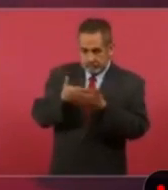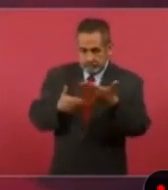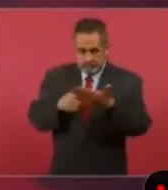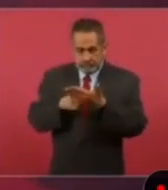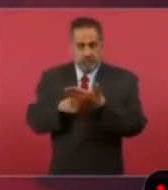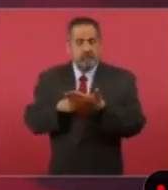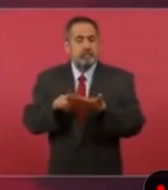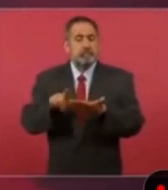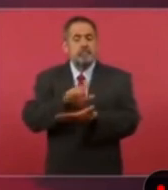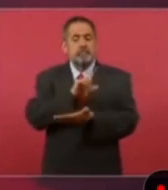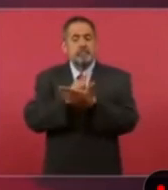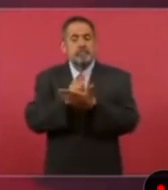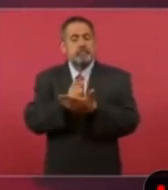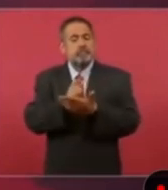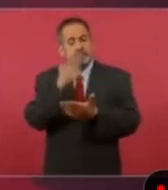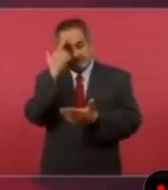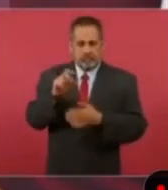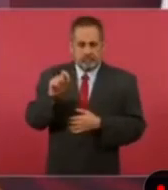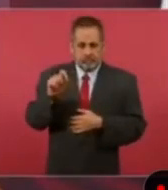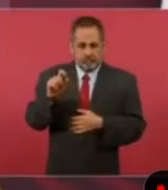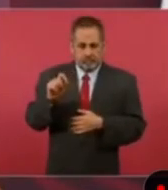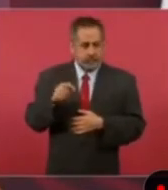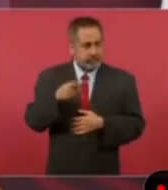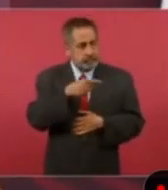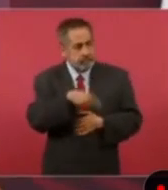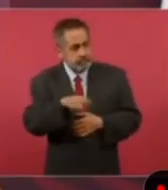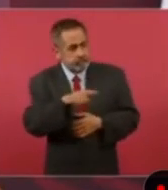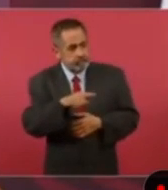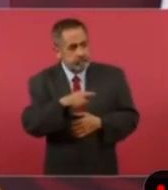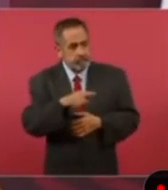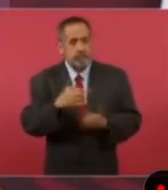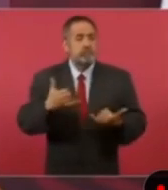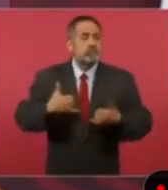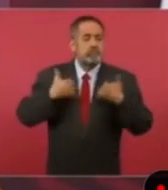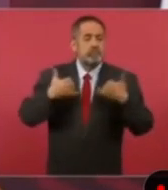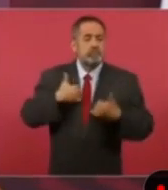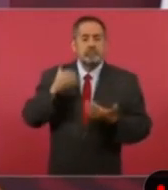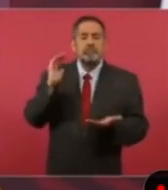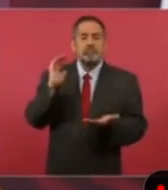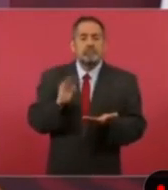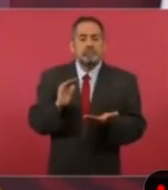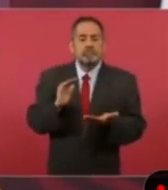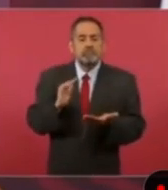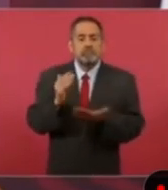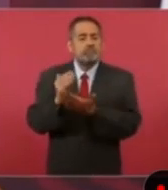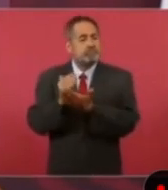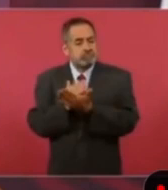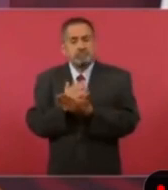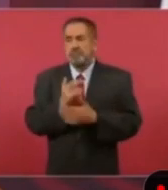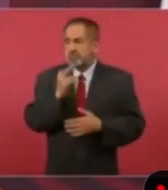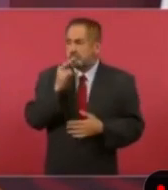en delitos del fuero federal son menos los jóvenes detenidos.